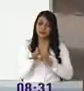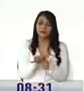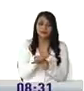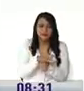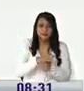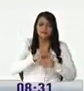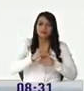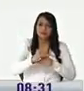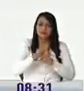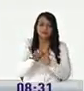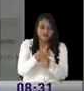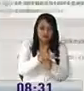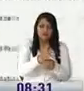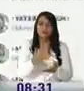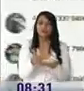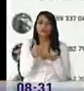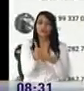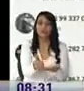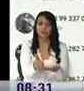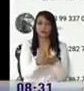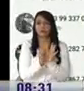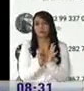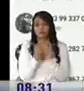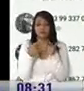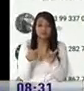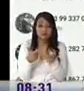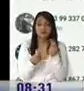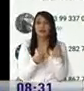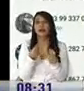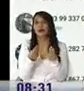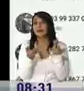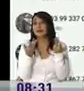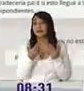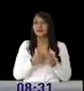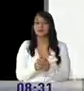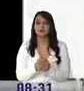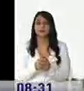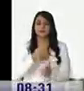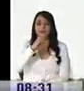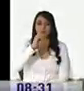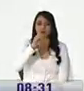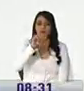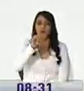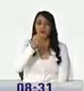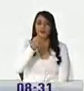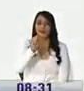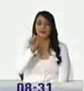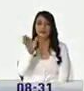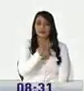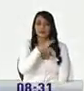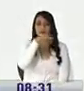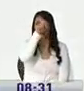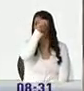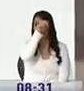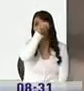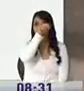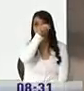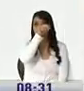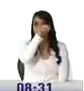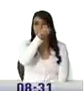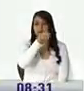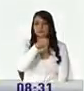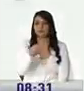ayuda a estos vecinos por lo menos viendo que se puede hacer no sector de Colinas del Norte en el norte no cl